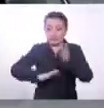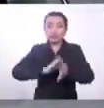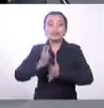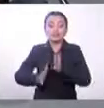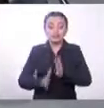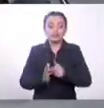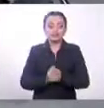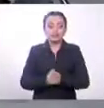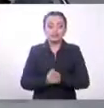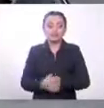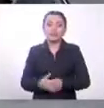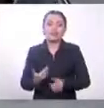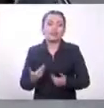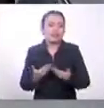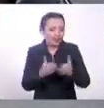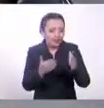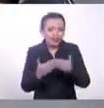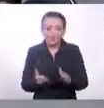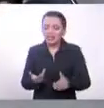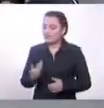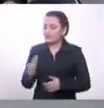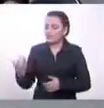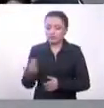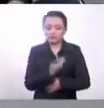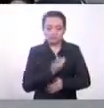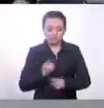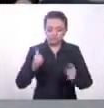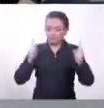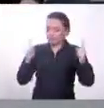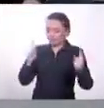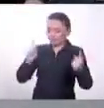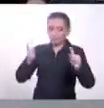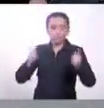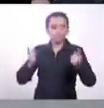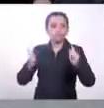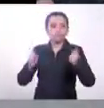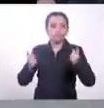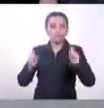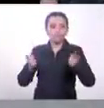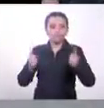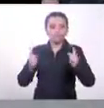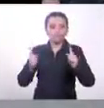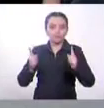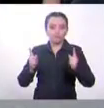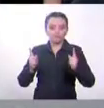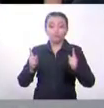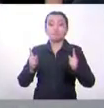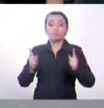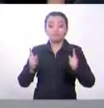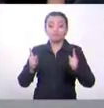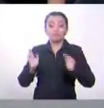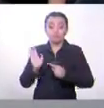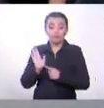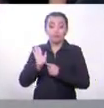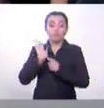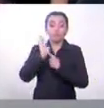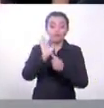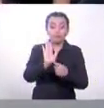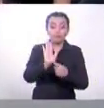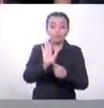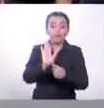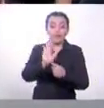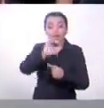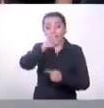nosotros interactuamos tanto con esas imágenes como con lo que representa esas imágenes para nosotros. Entonces, esos son